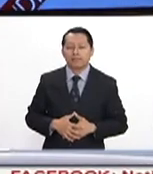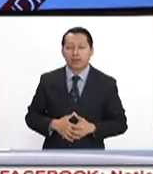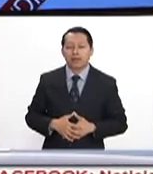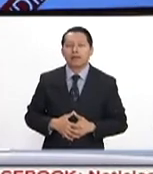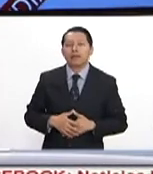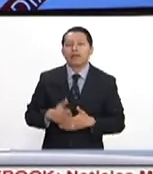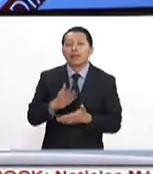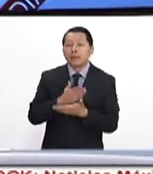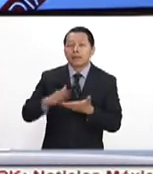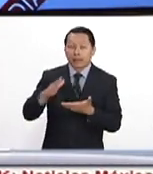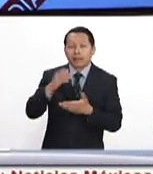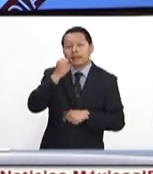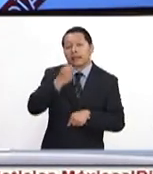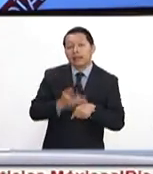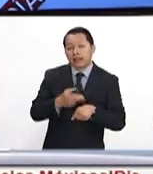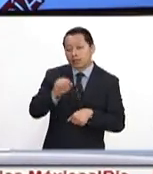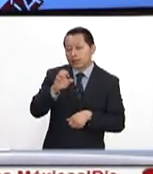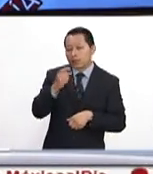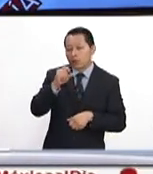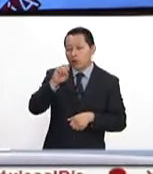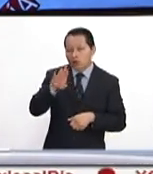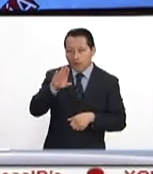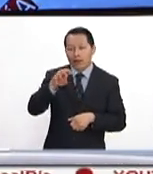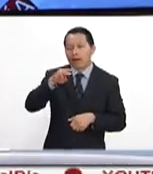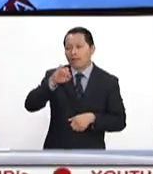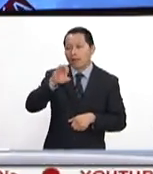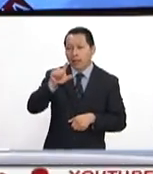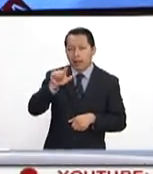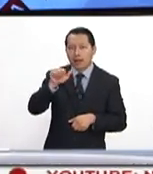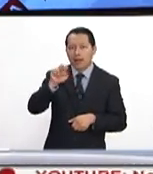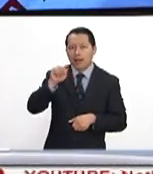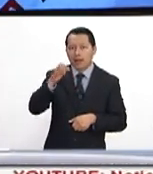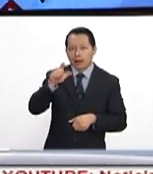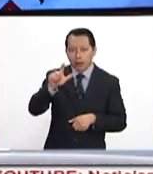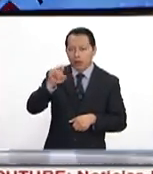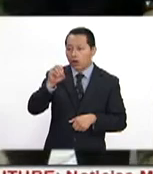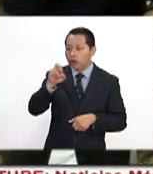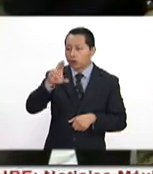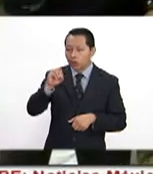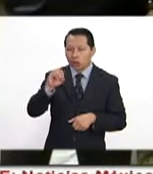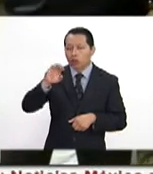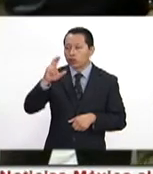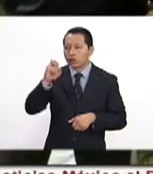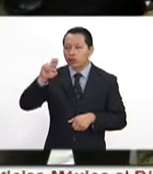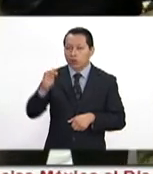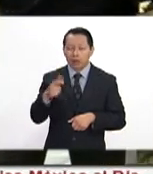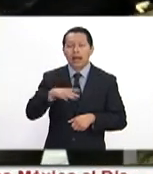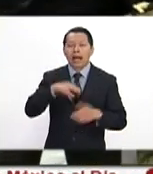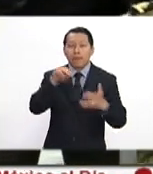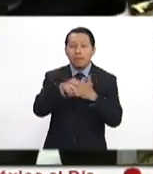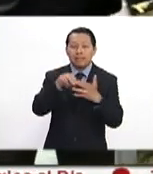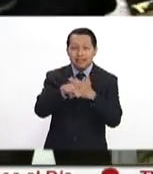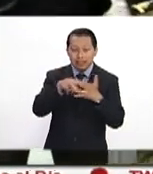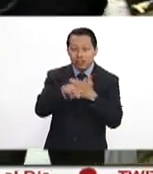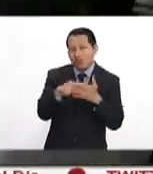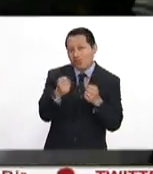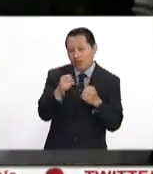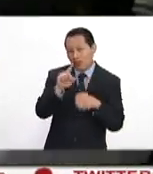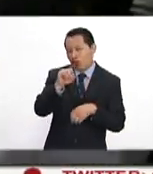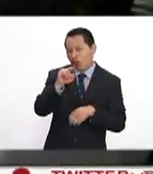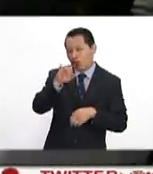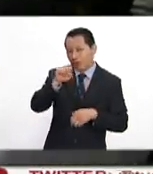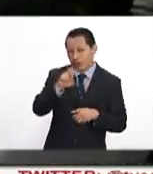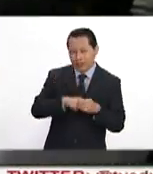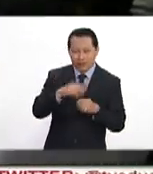Por su parte, el secretario de Gobernación, Miguel Ángel Osorio Chong, reconoció el incremento de homicidios dolosos en Baja California. Al término de